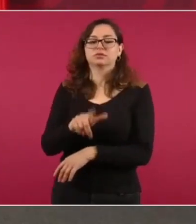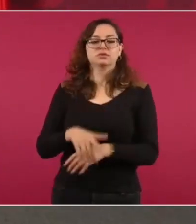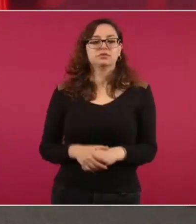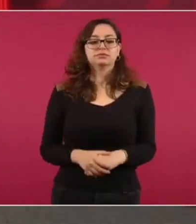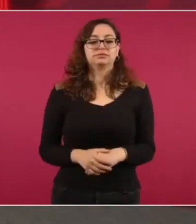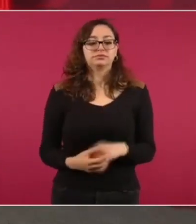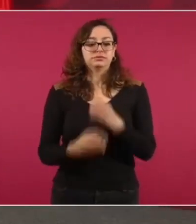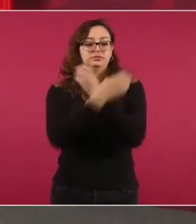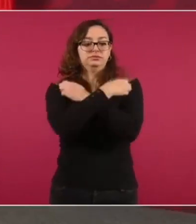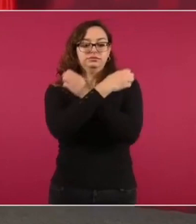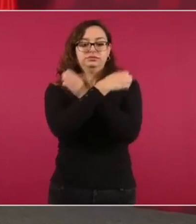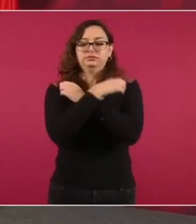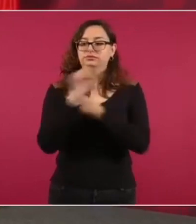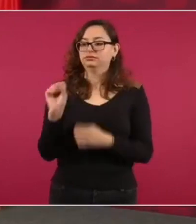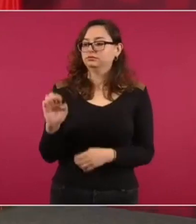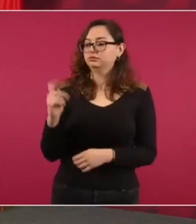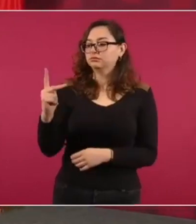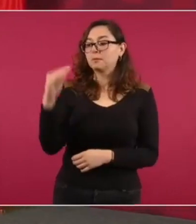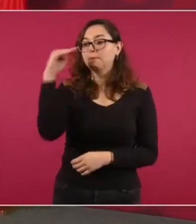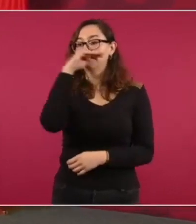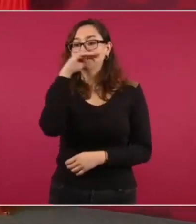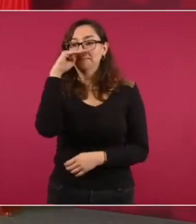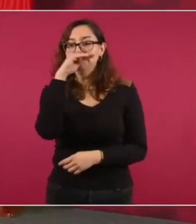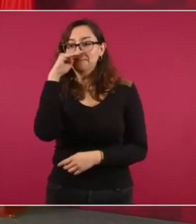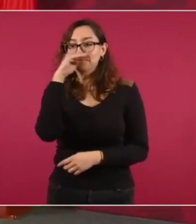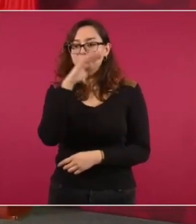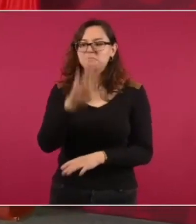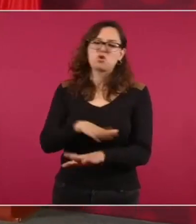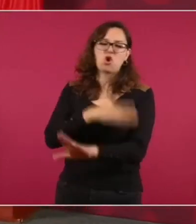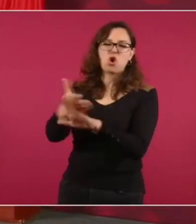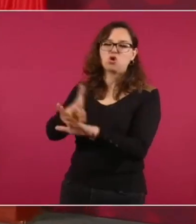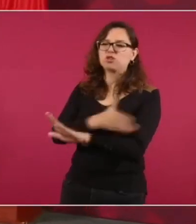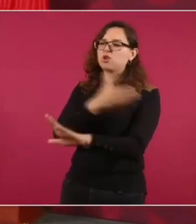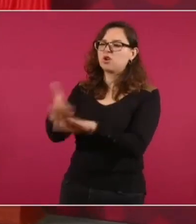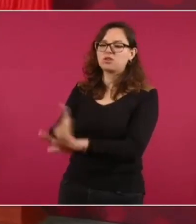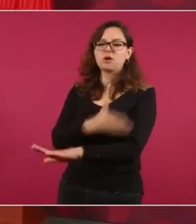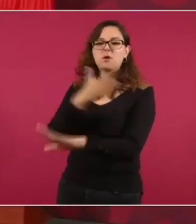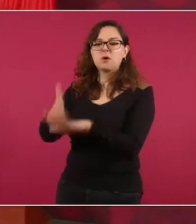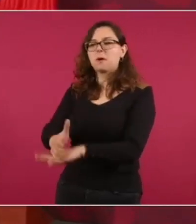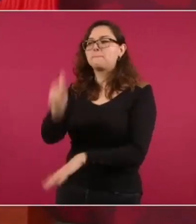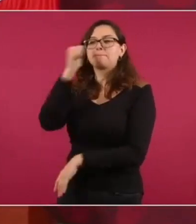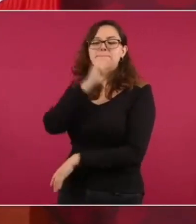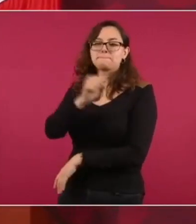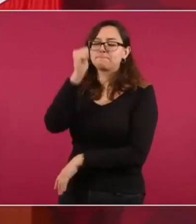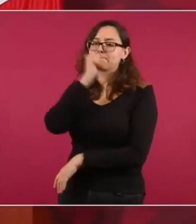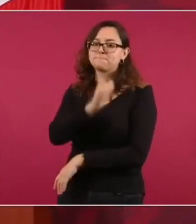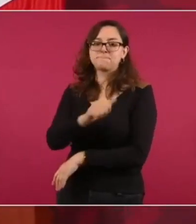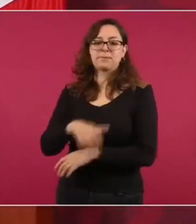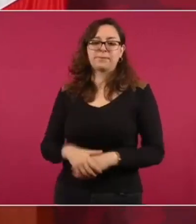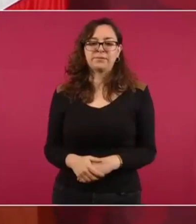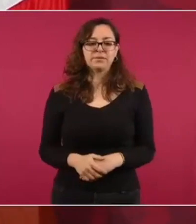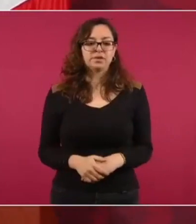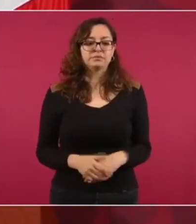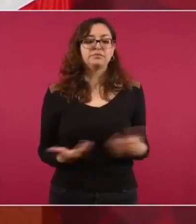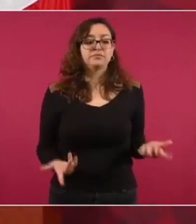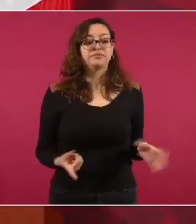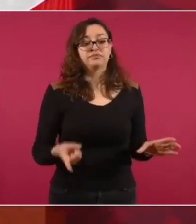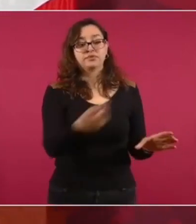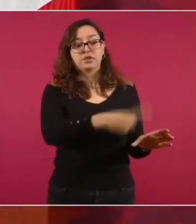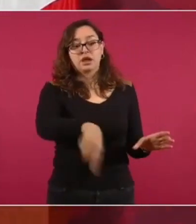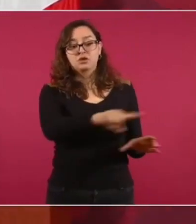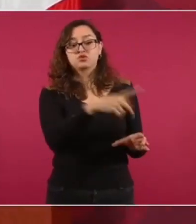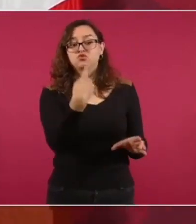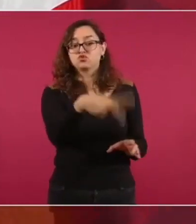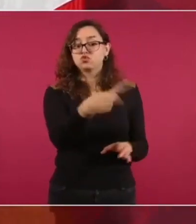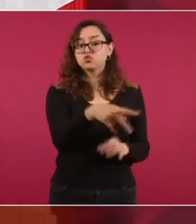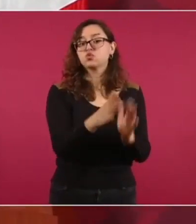a los contenidos de los libros, solamente cuando ellos los hacen,